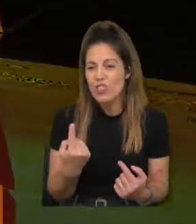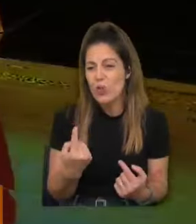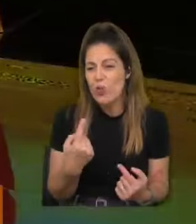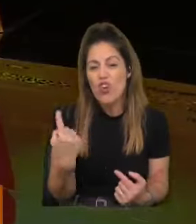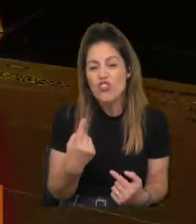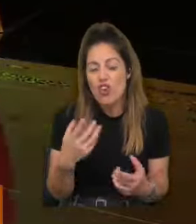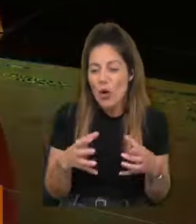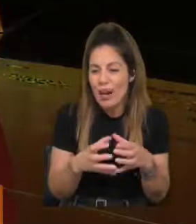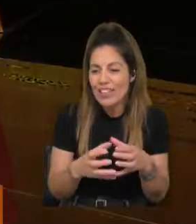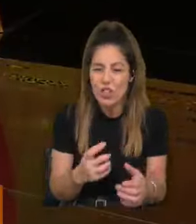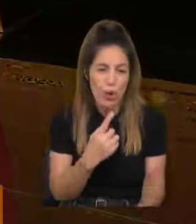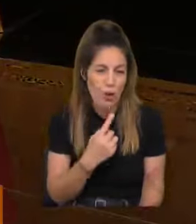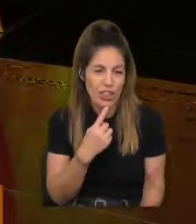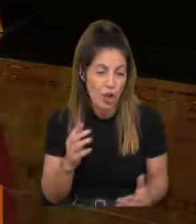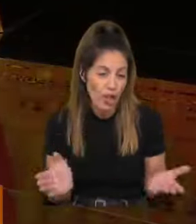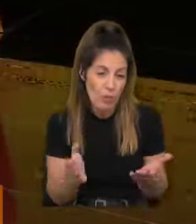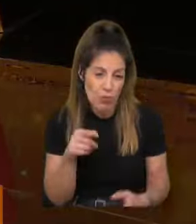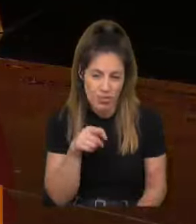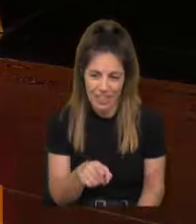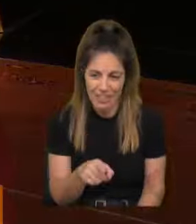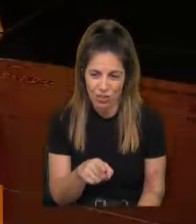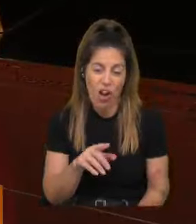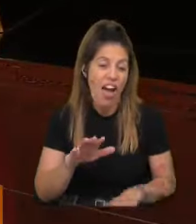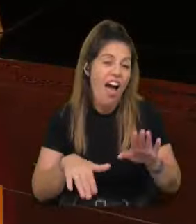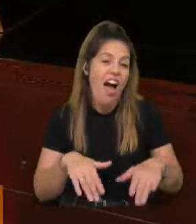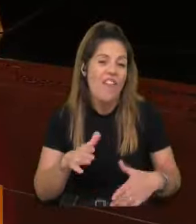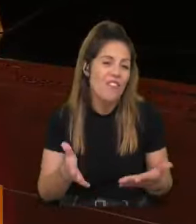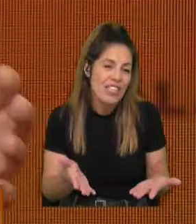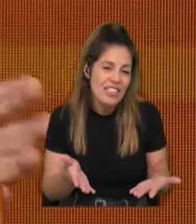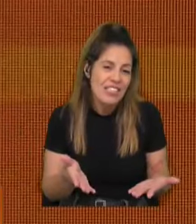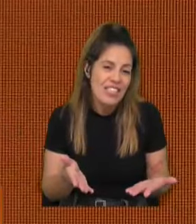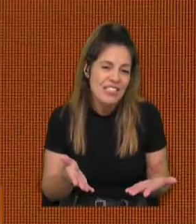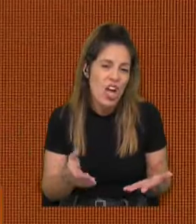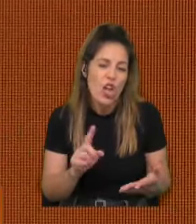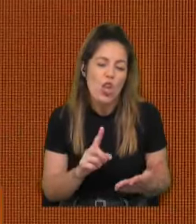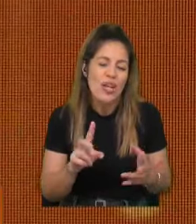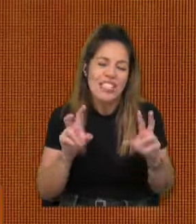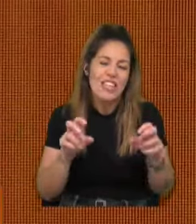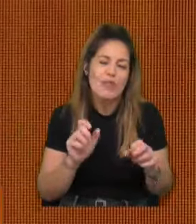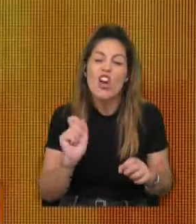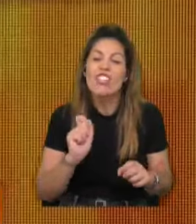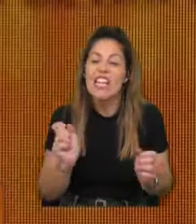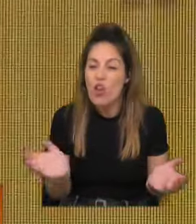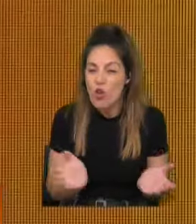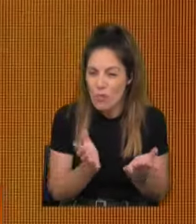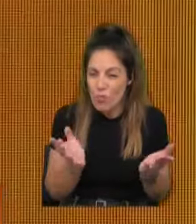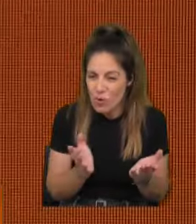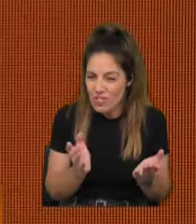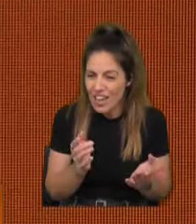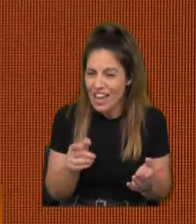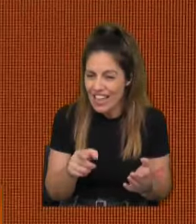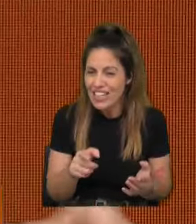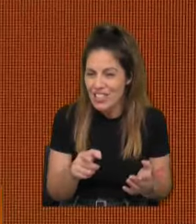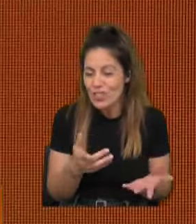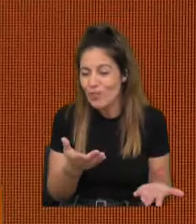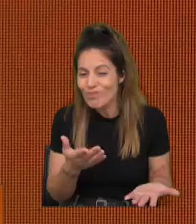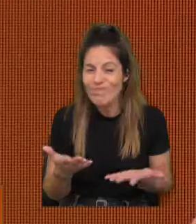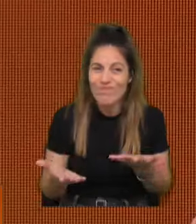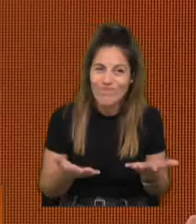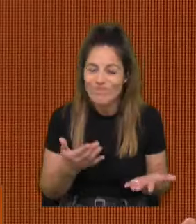político el que impulsa esto a veces juega no Cuál es el tema sino quién lo impulsa Y eso genera reticencias